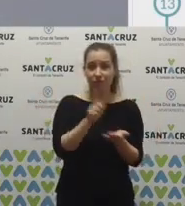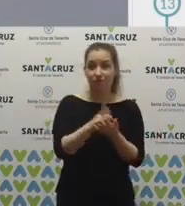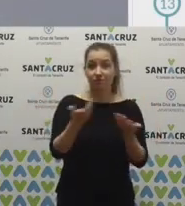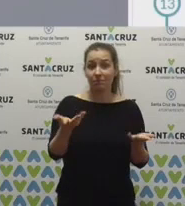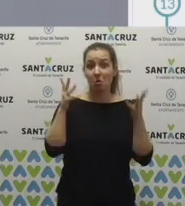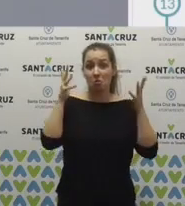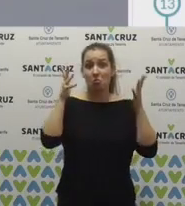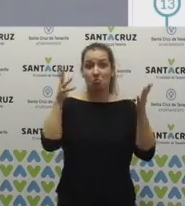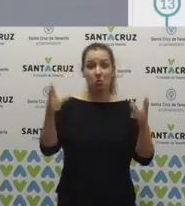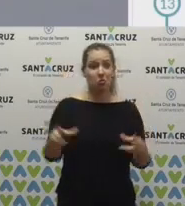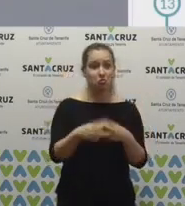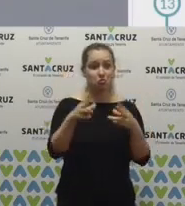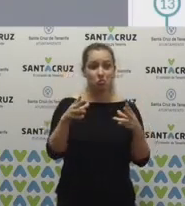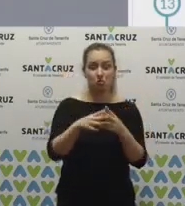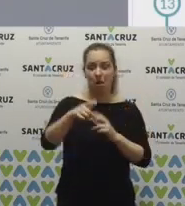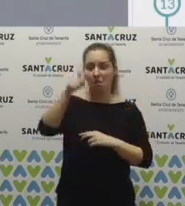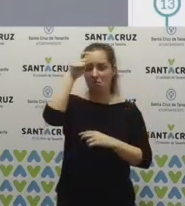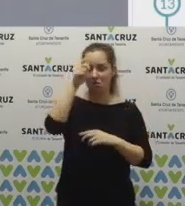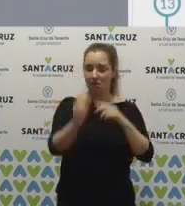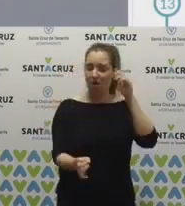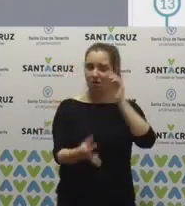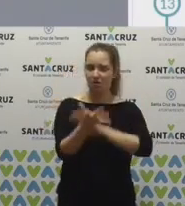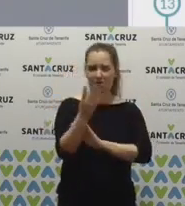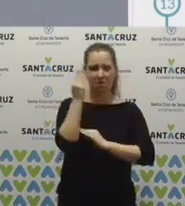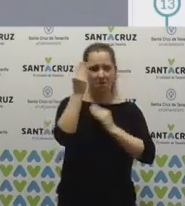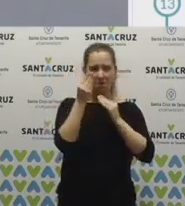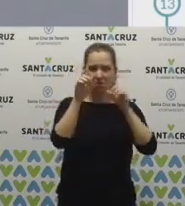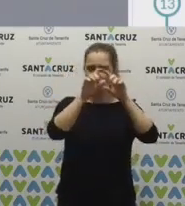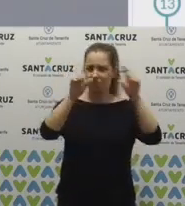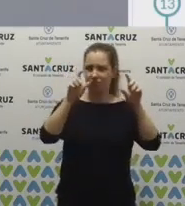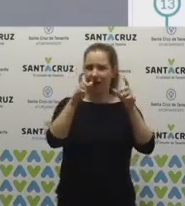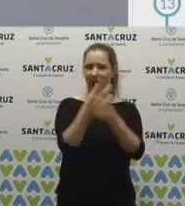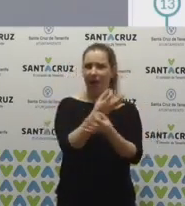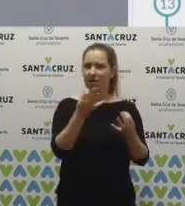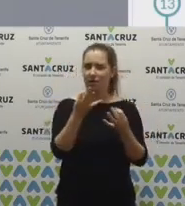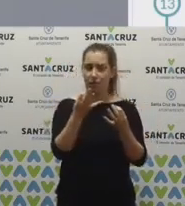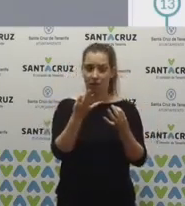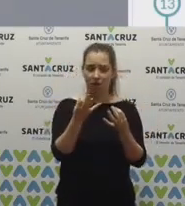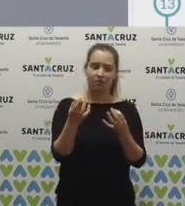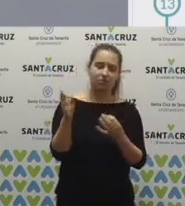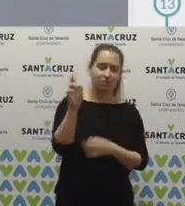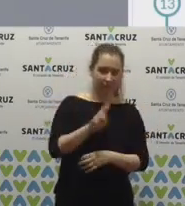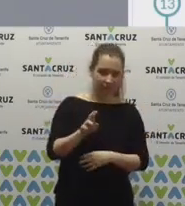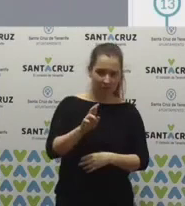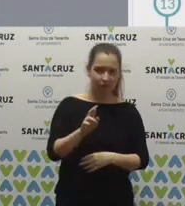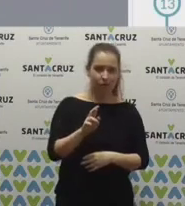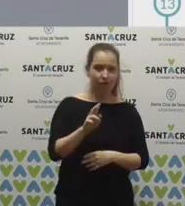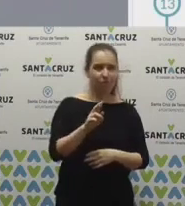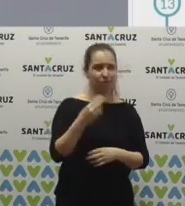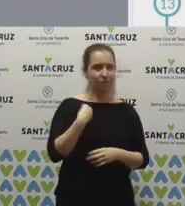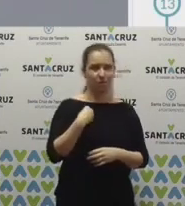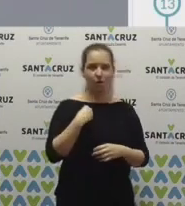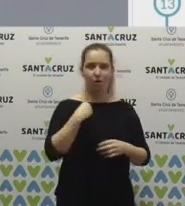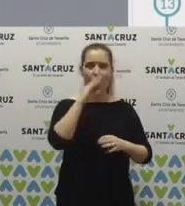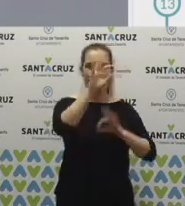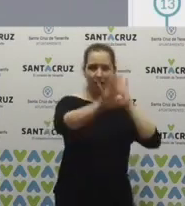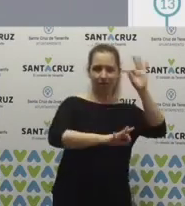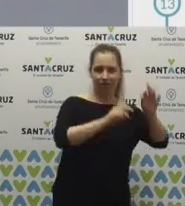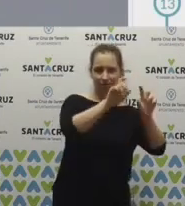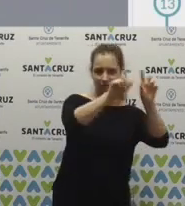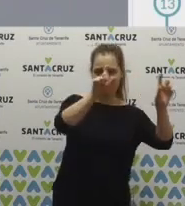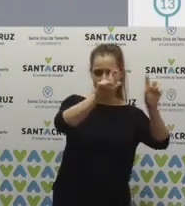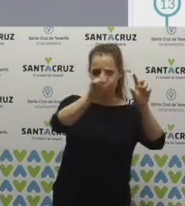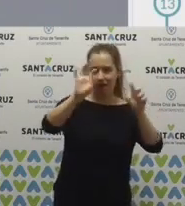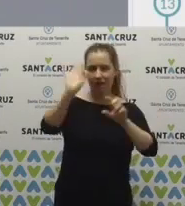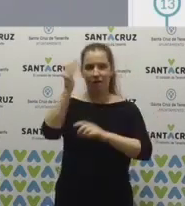que creo que sería el órgano adecuado para que insisto todas las organizaciones empresariales todos